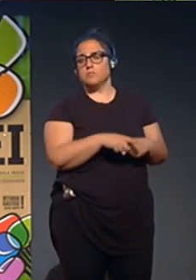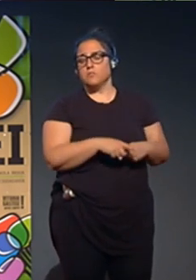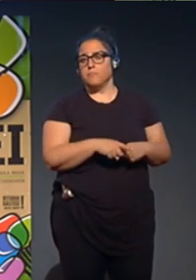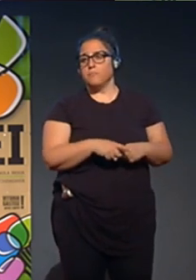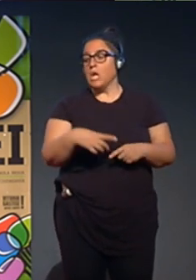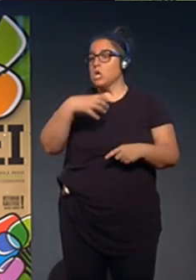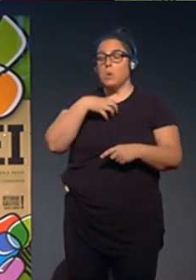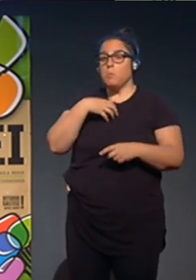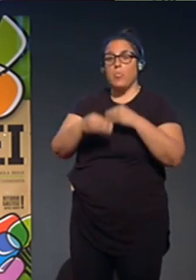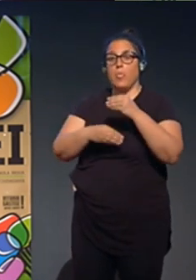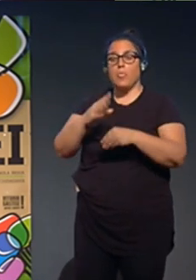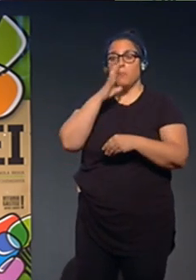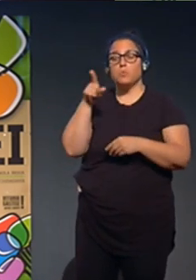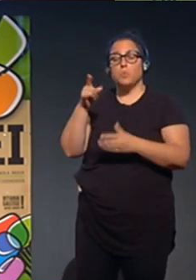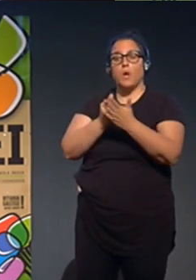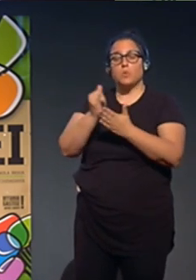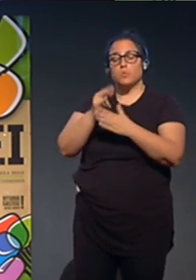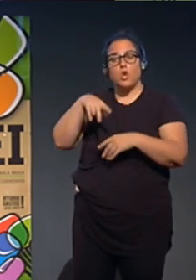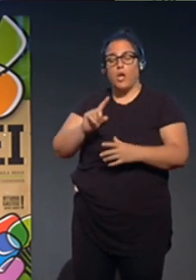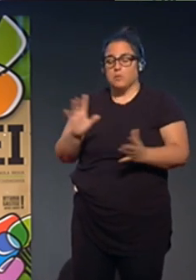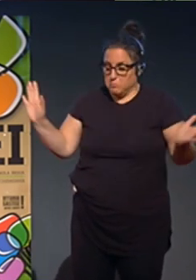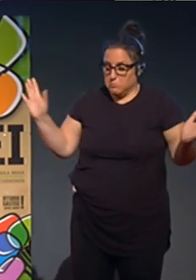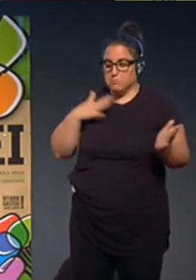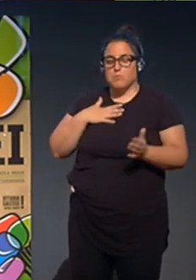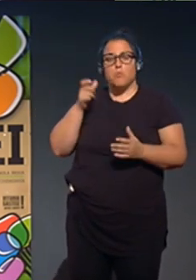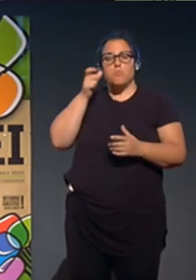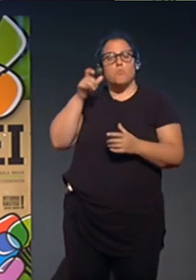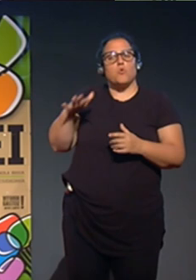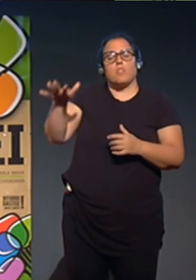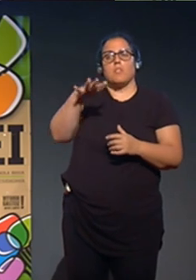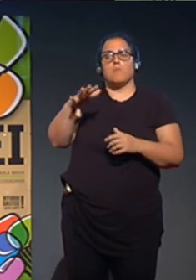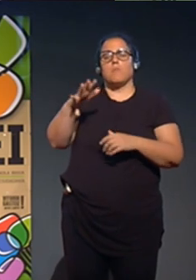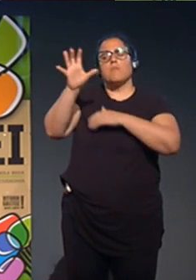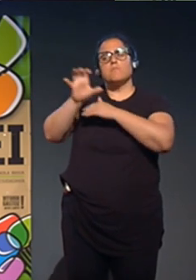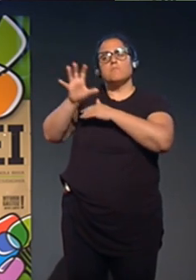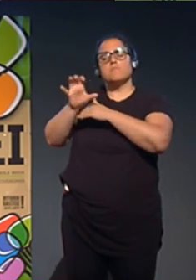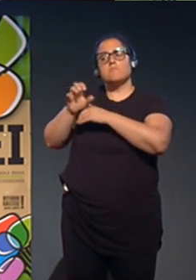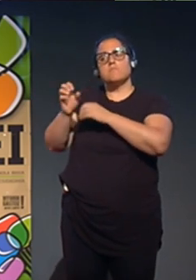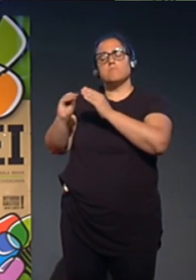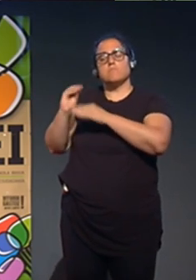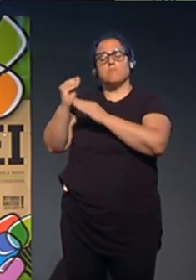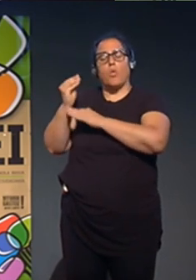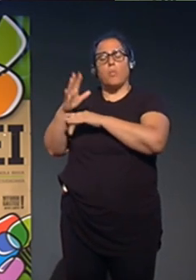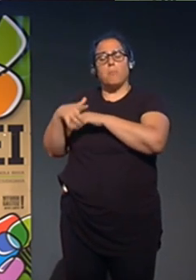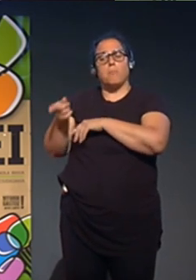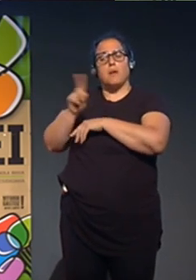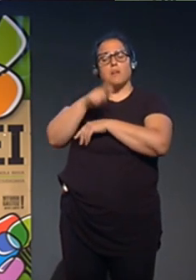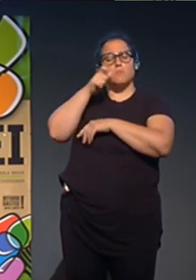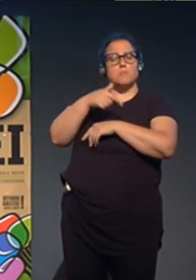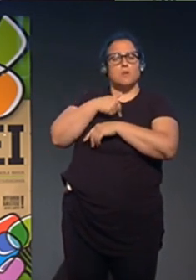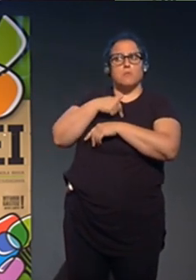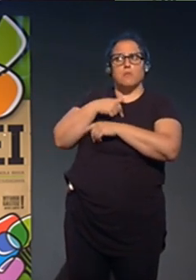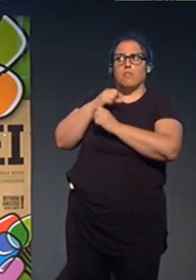eres agricultor a nivel de municipio produce la energía cercana para tu municipio No dependas jamás